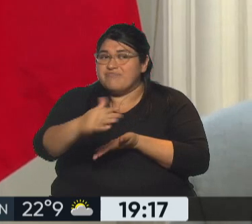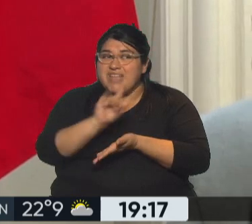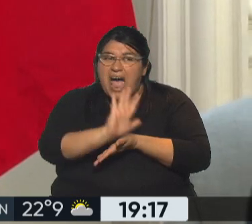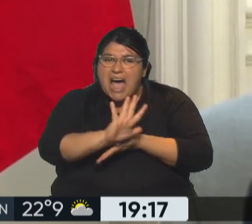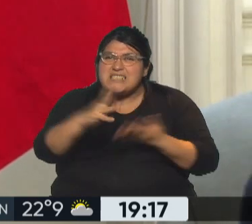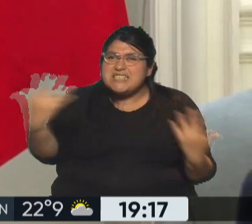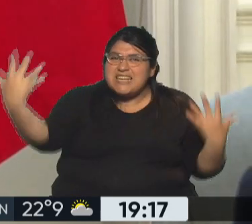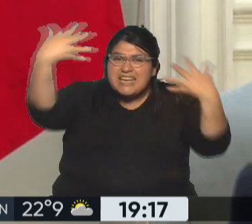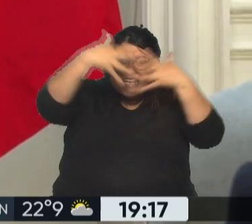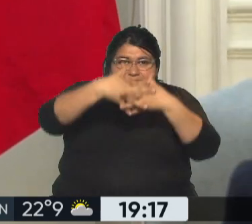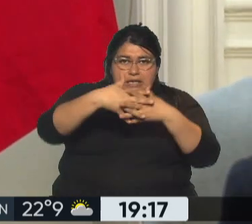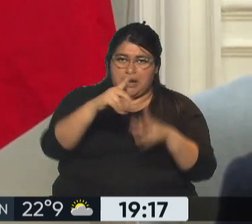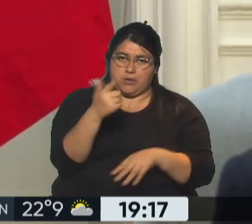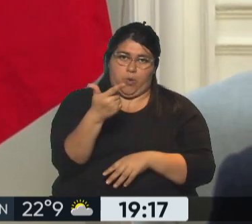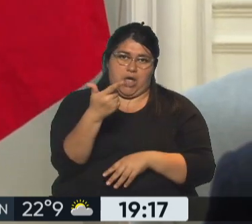mundo que necesita integrarse.